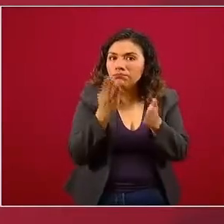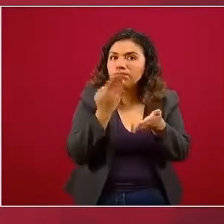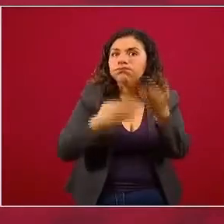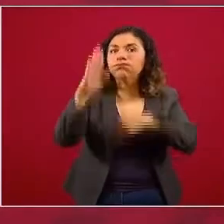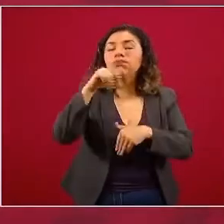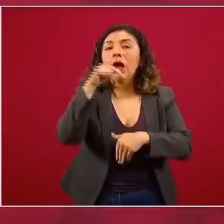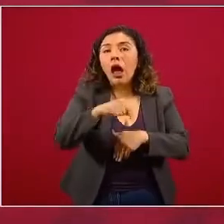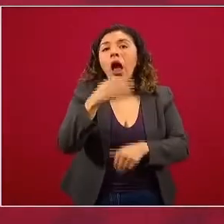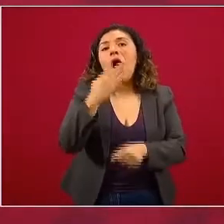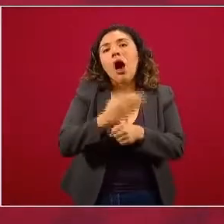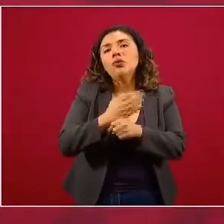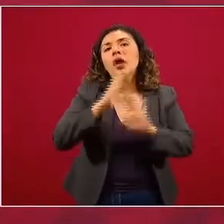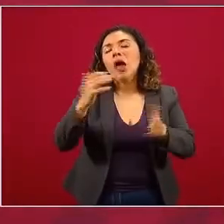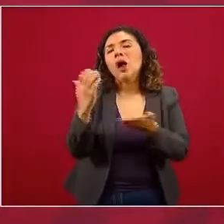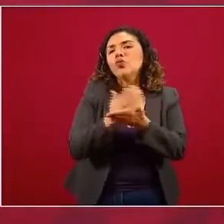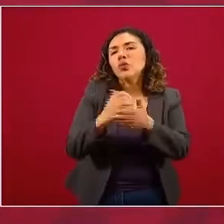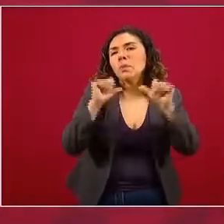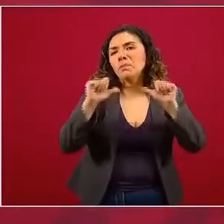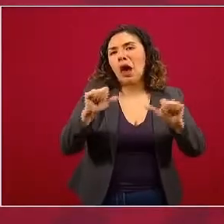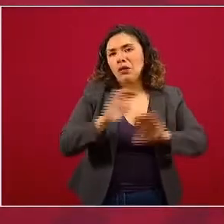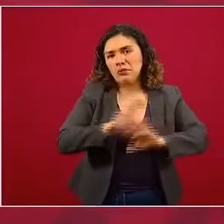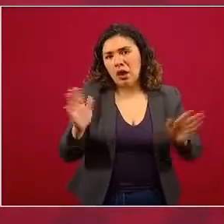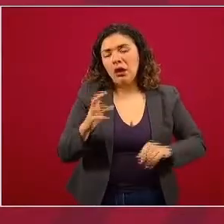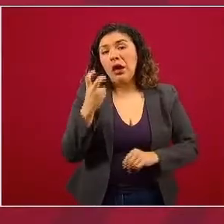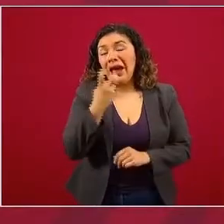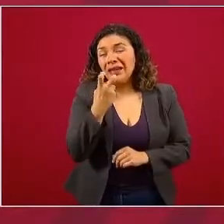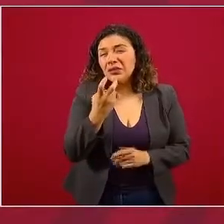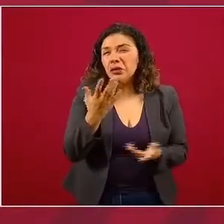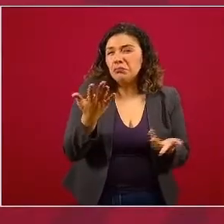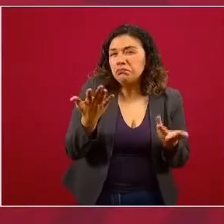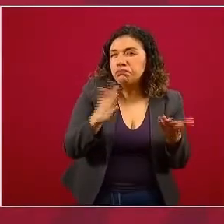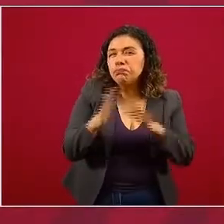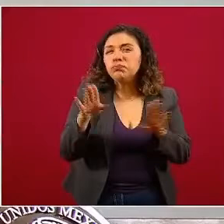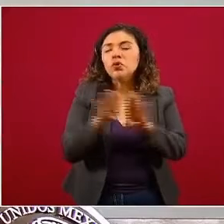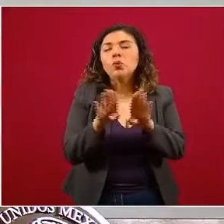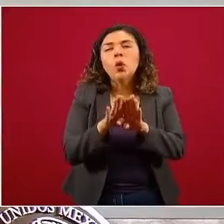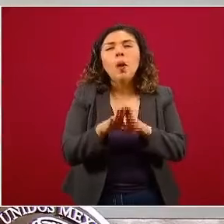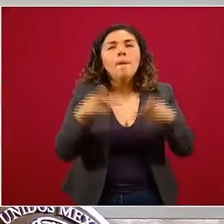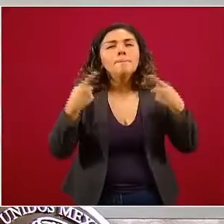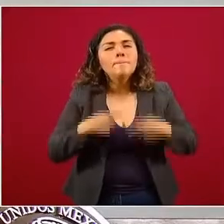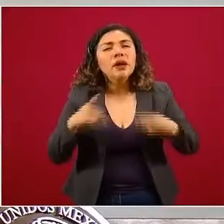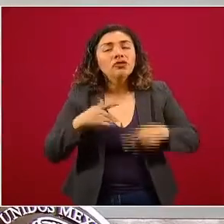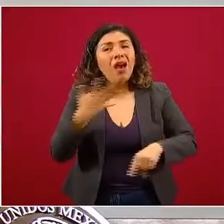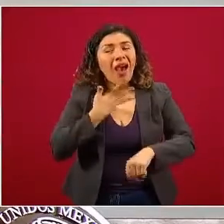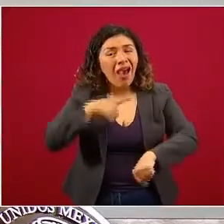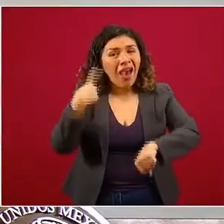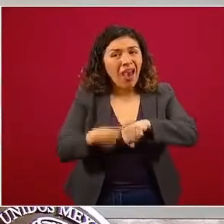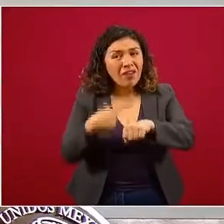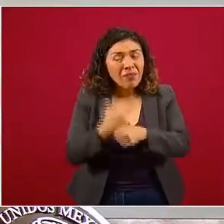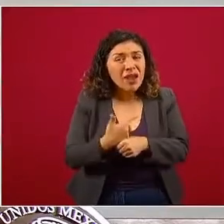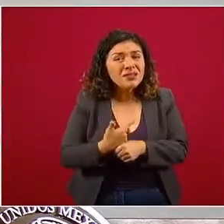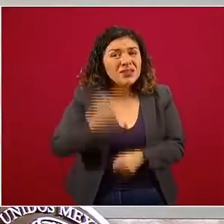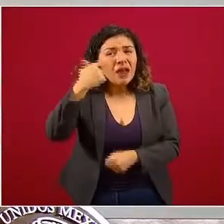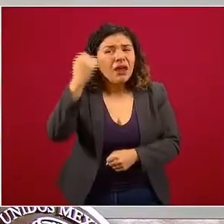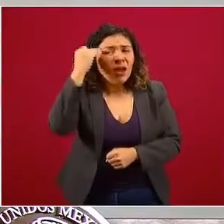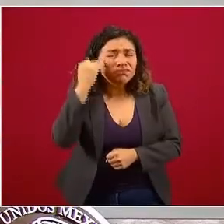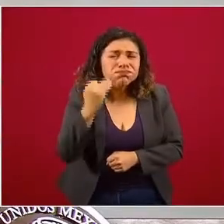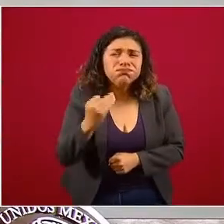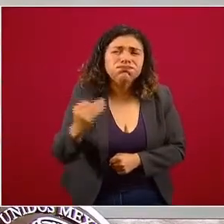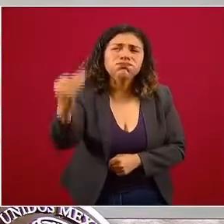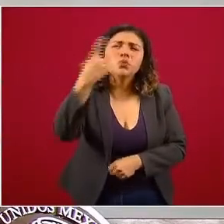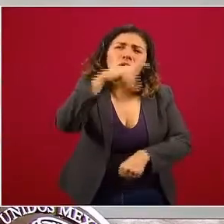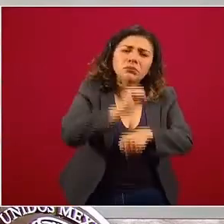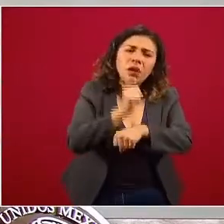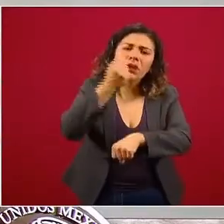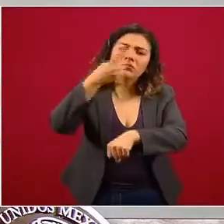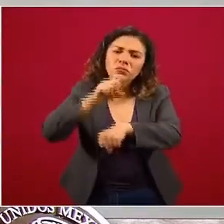están en este momento ya recuperados. Una proporción son las personas que tuvieron una enfermedad grave y tardan varias